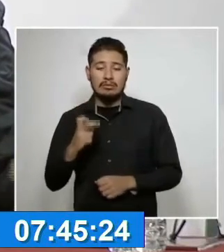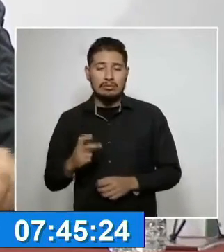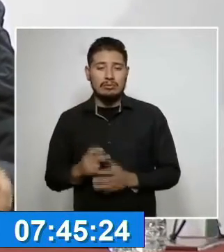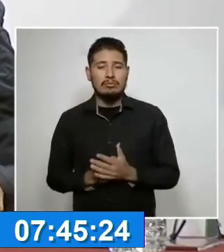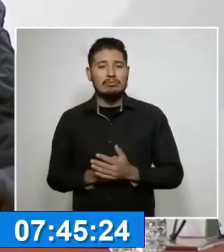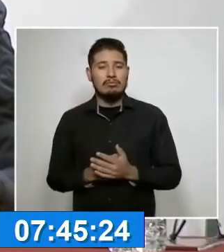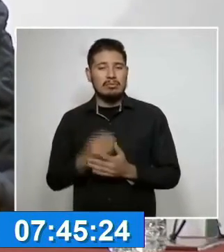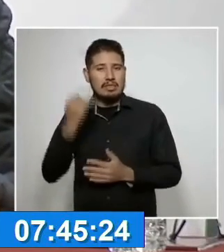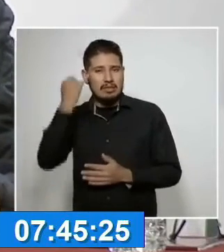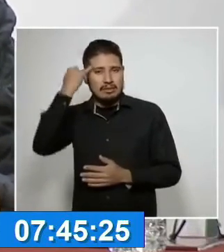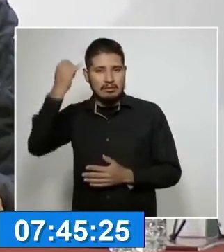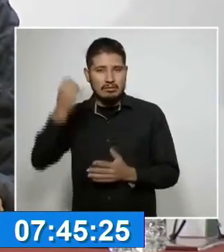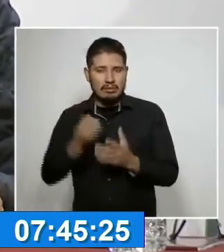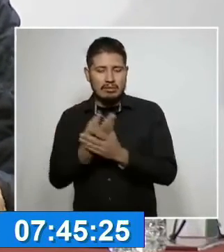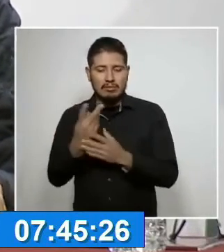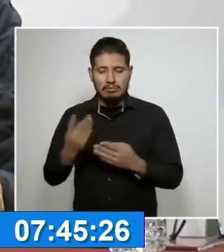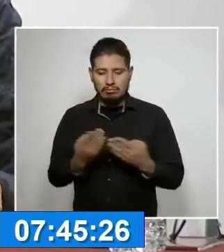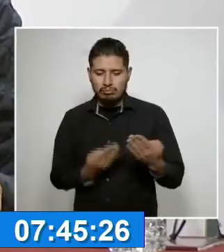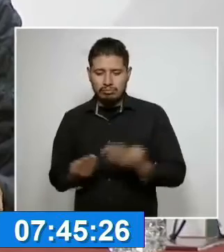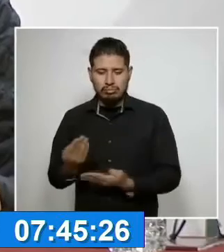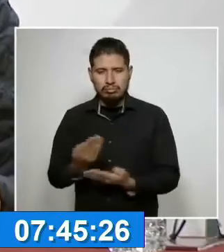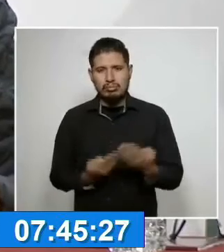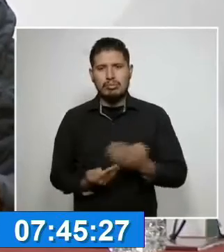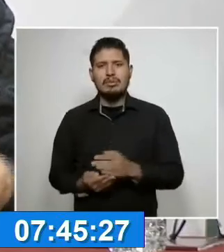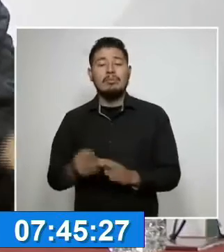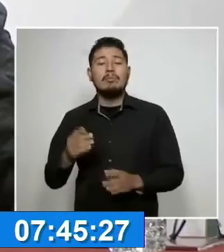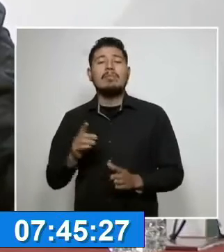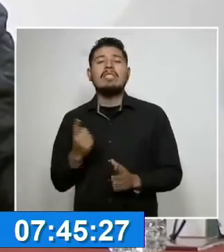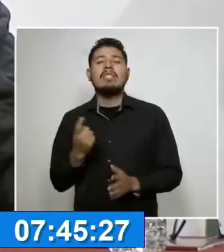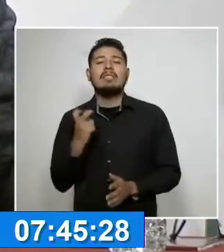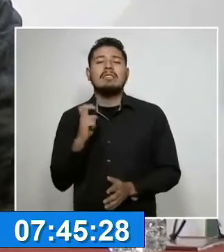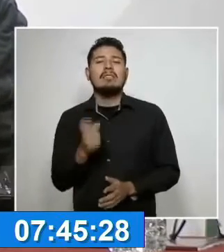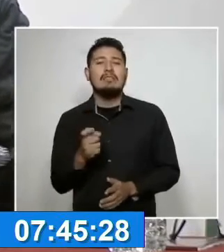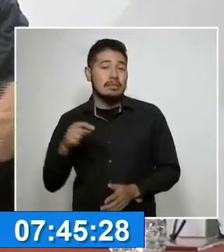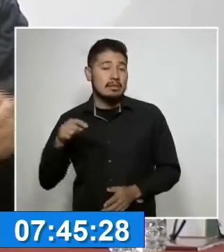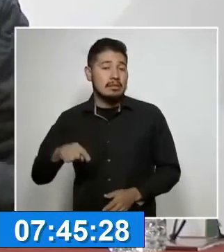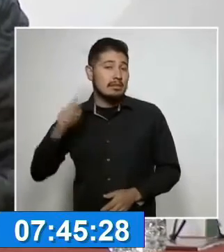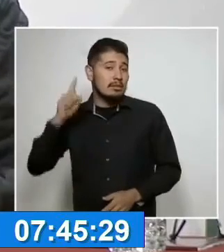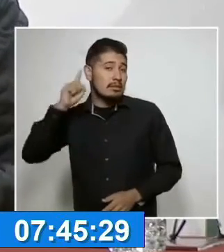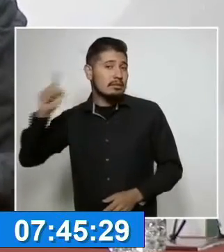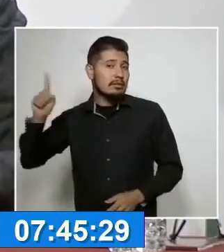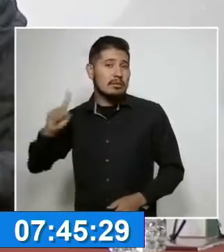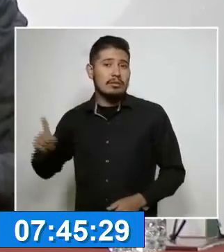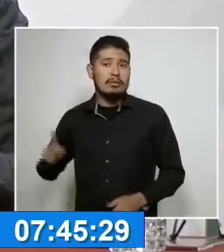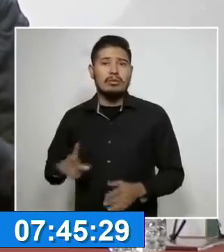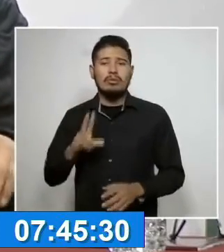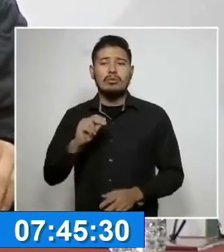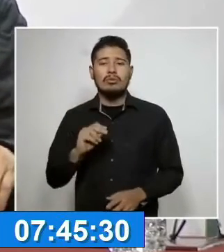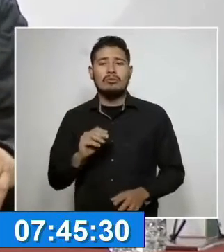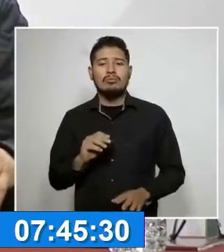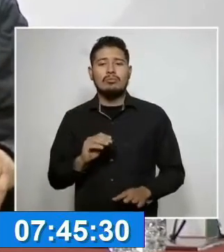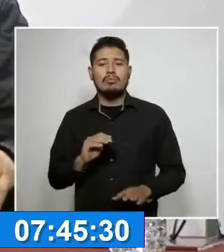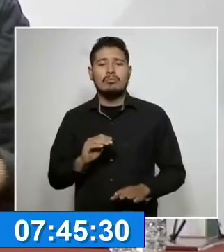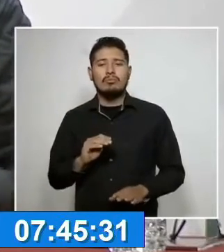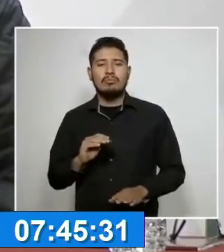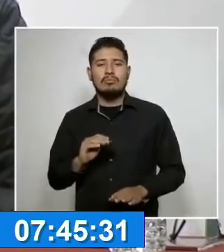permitieron que Zacatecas no tuviera más